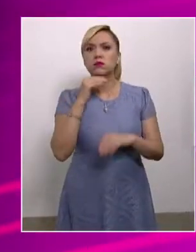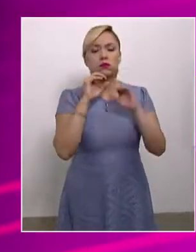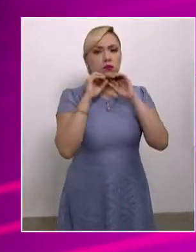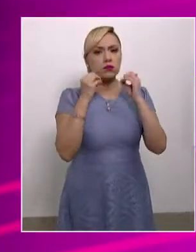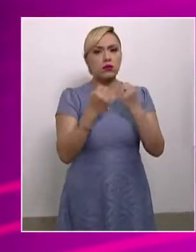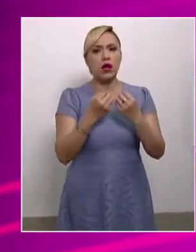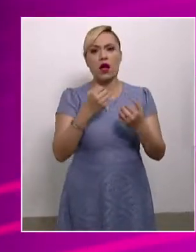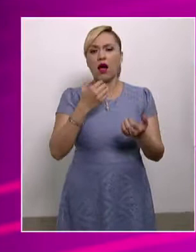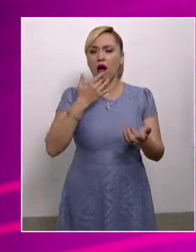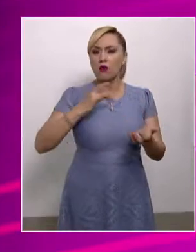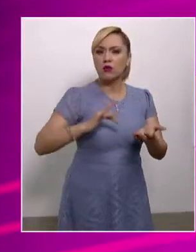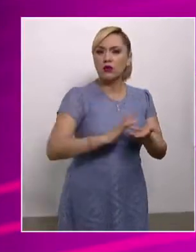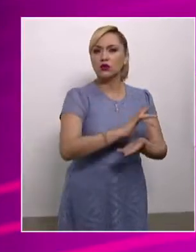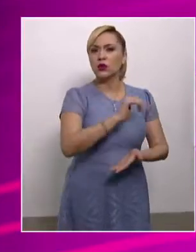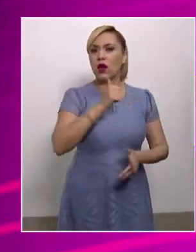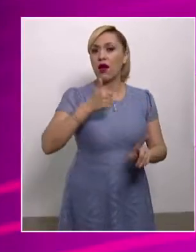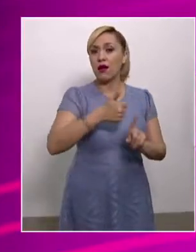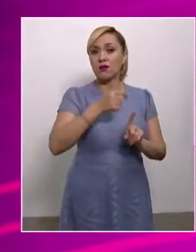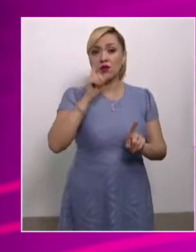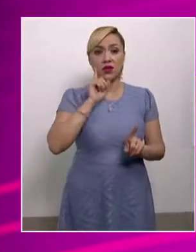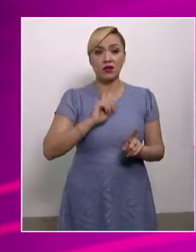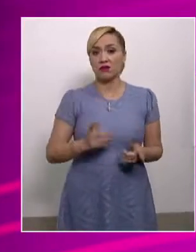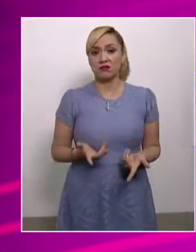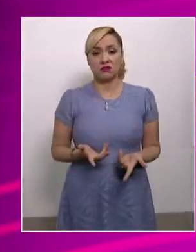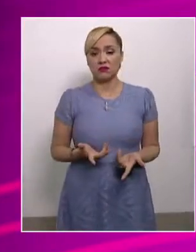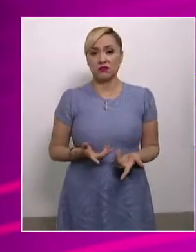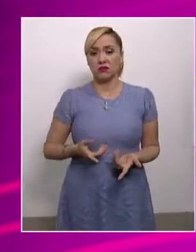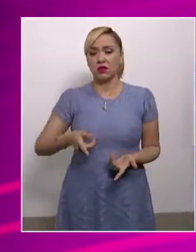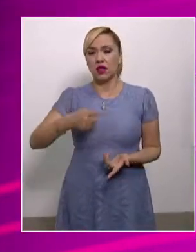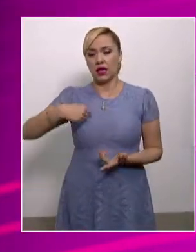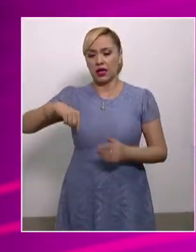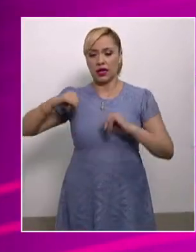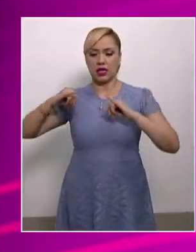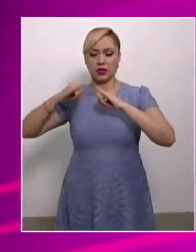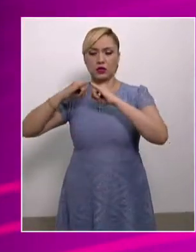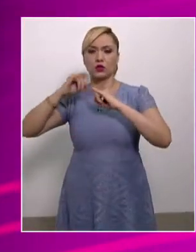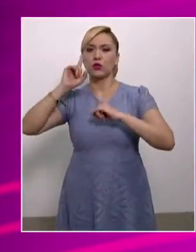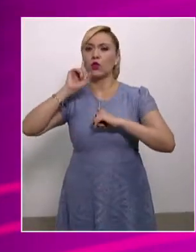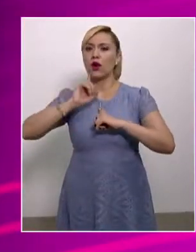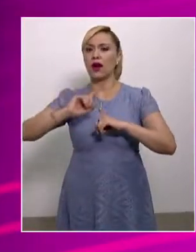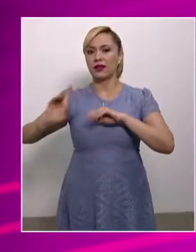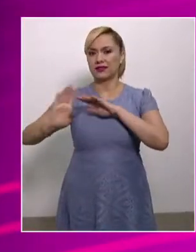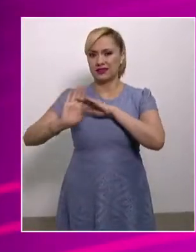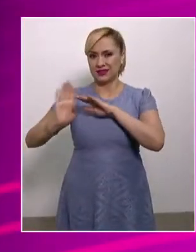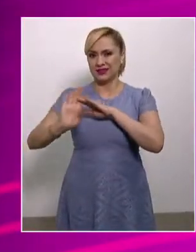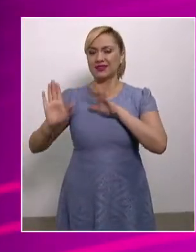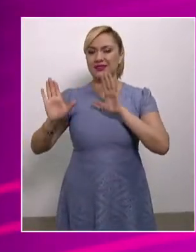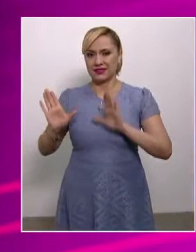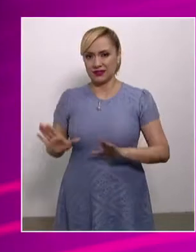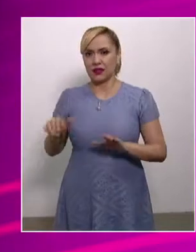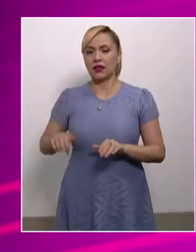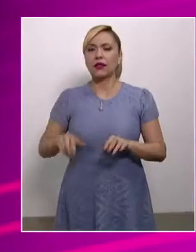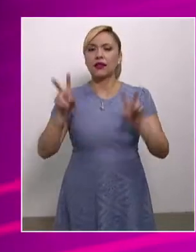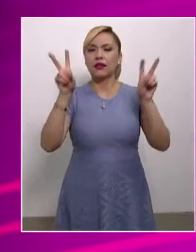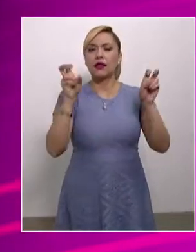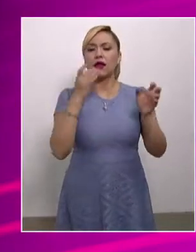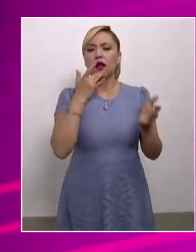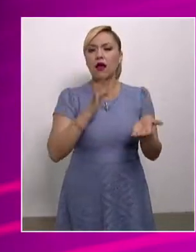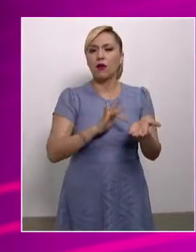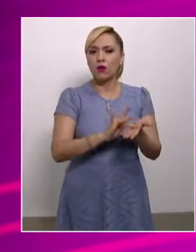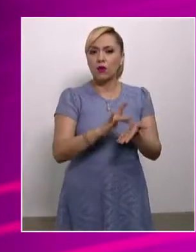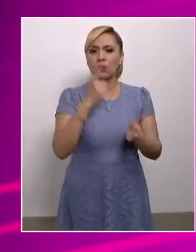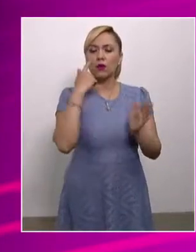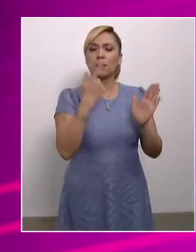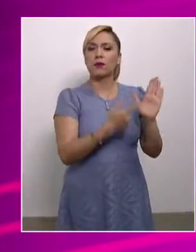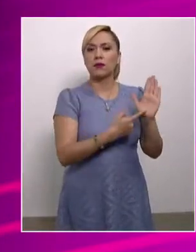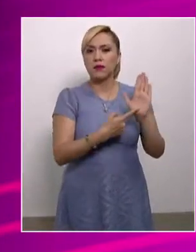a las mujeres y nosotros como el Instituto para las Mujeres en la Migración, nuestro tema es apoyar a